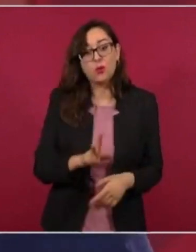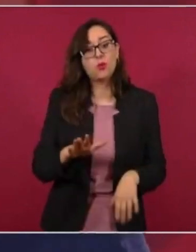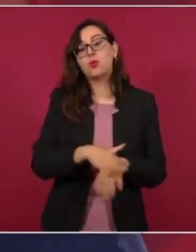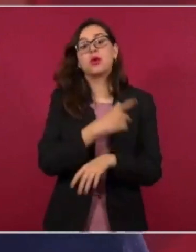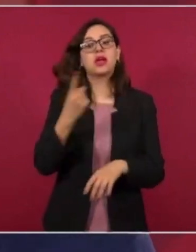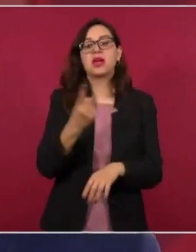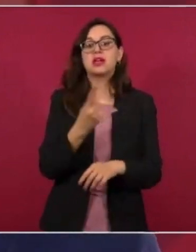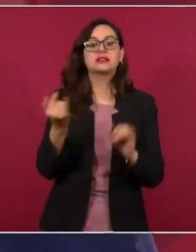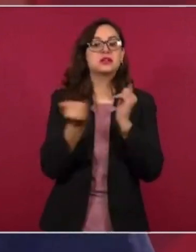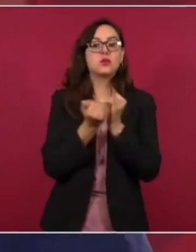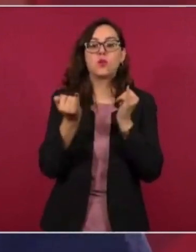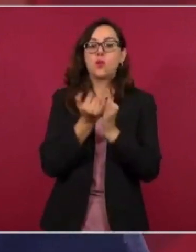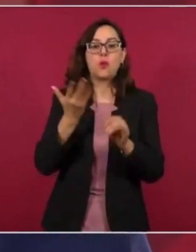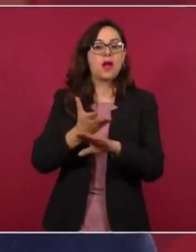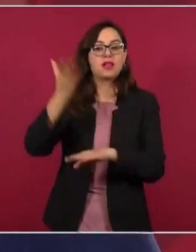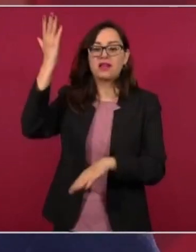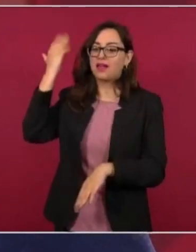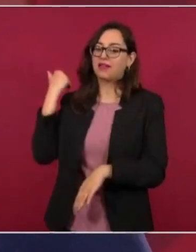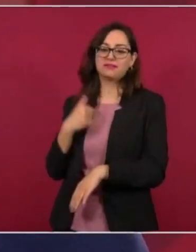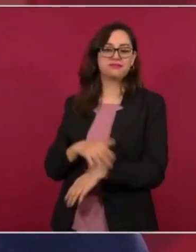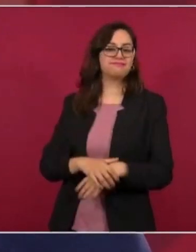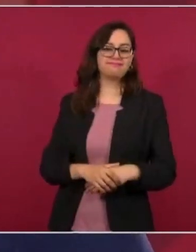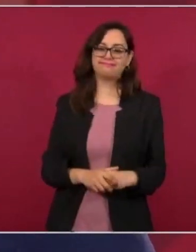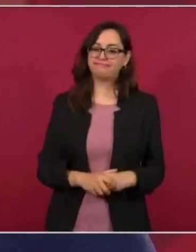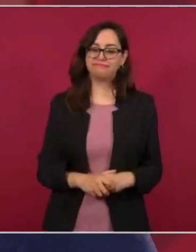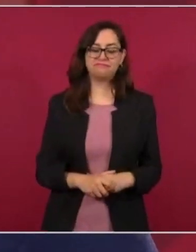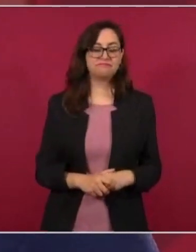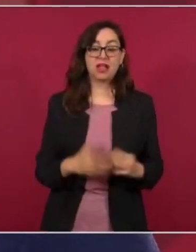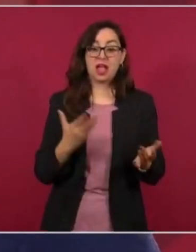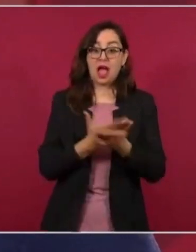No se pueden fabricar delitos.